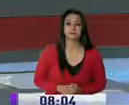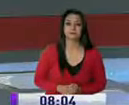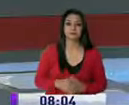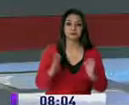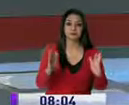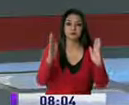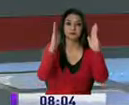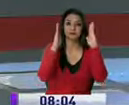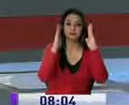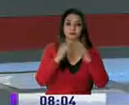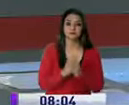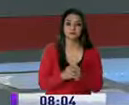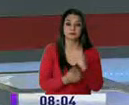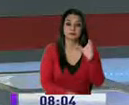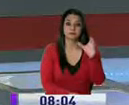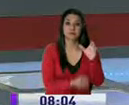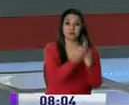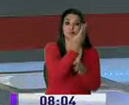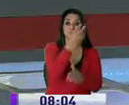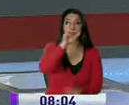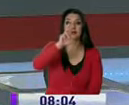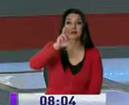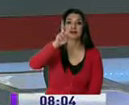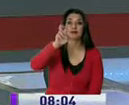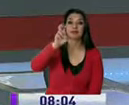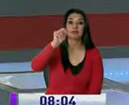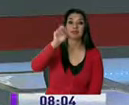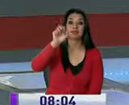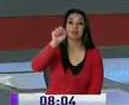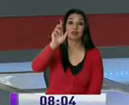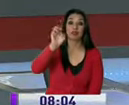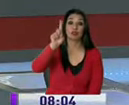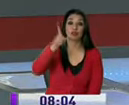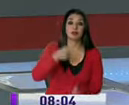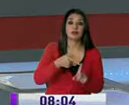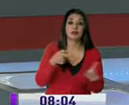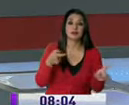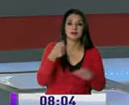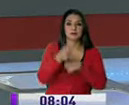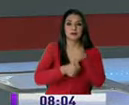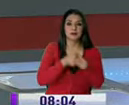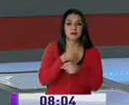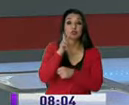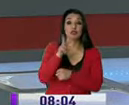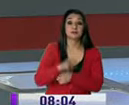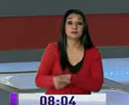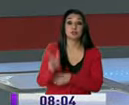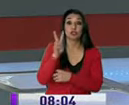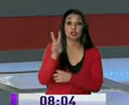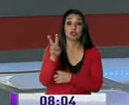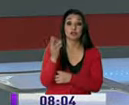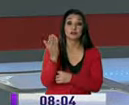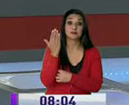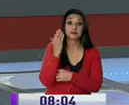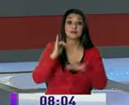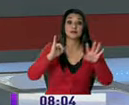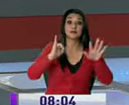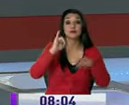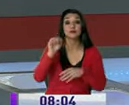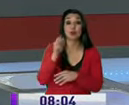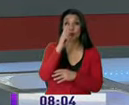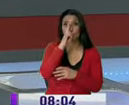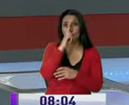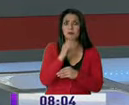atención con esto. El volcán Reventador, que se encuentra en proceso eruptivo desde el año 2002, registró este día 6 de junio